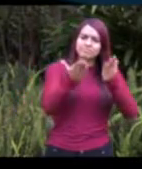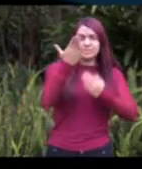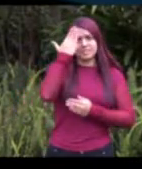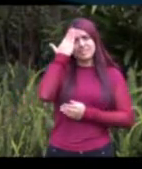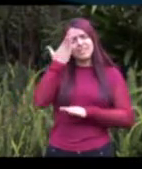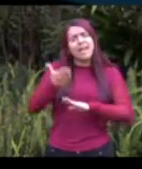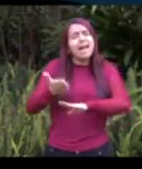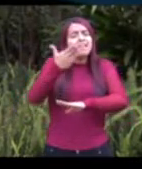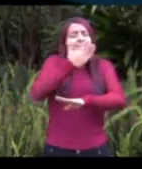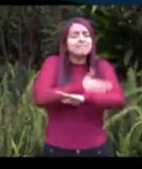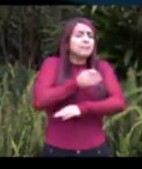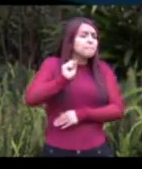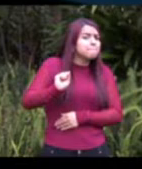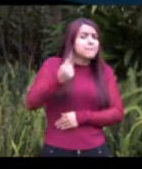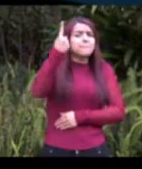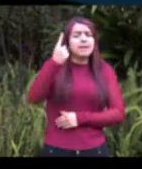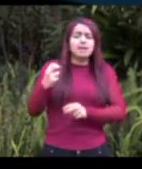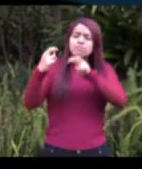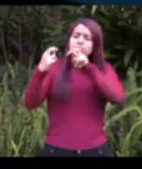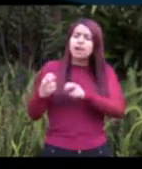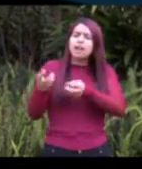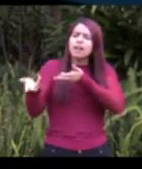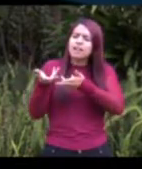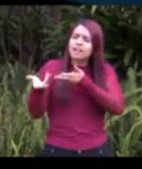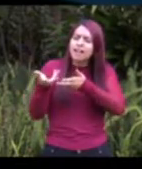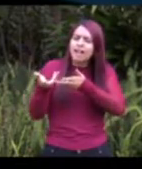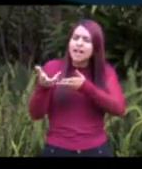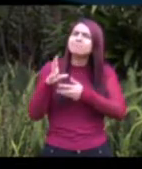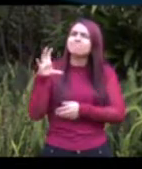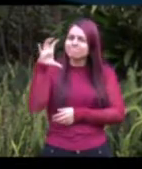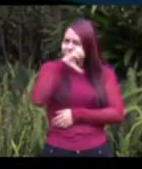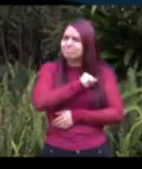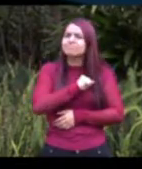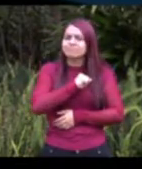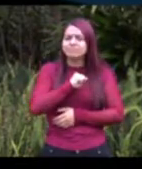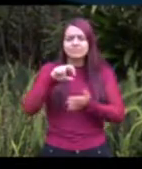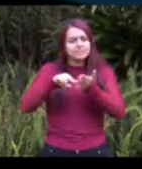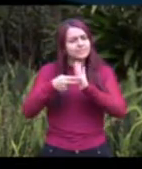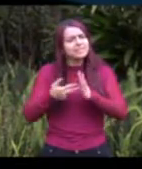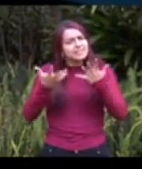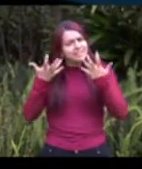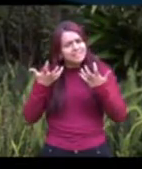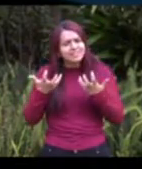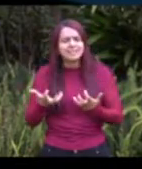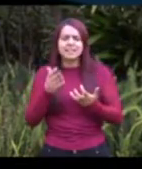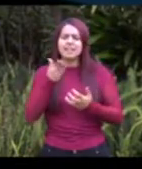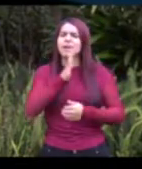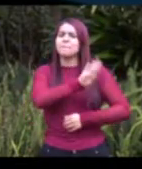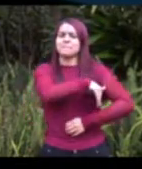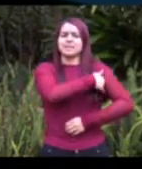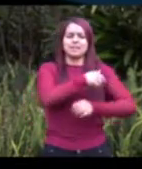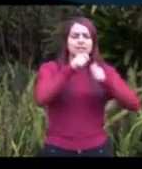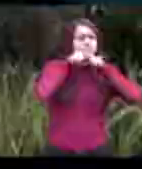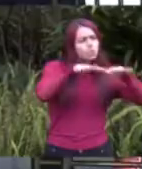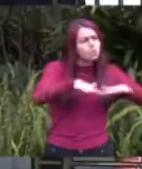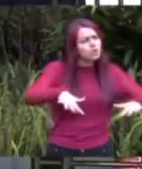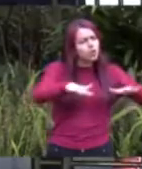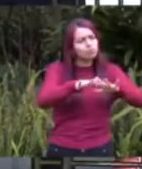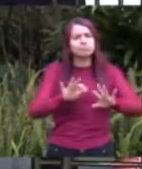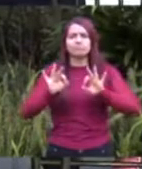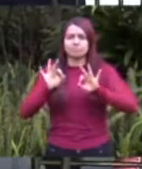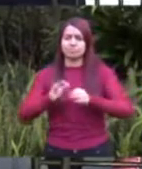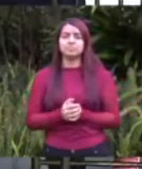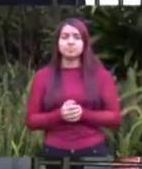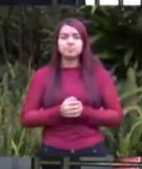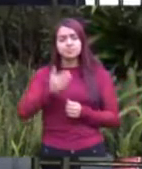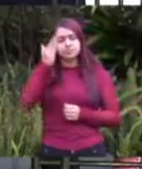primera conversación que tuvimos, ese ha sido el espíritu, además de la intervención del Ministerio Público. Yo siempre recuerdo, y esta no va